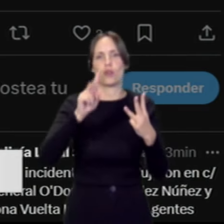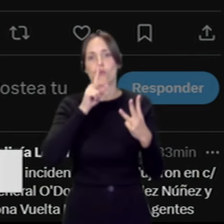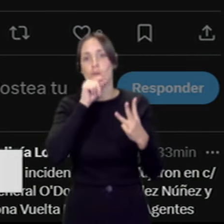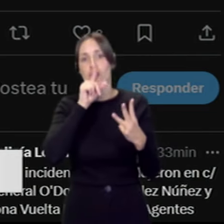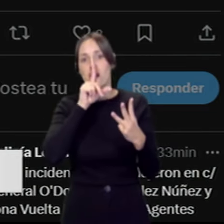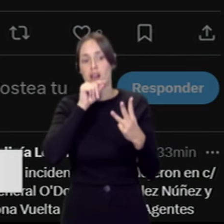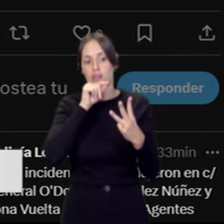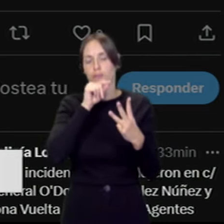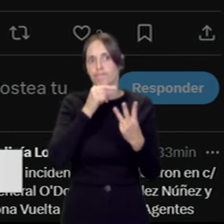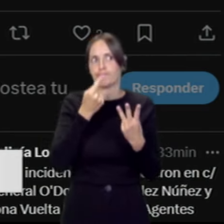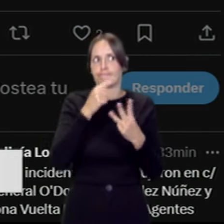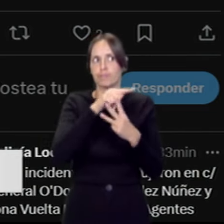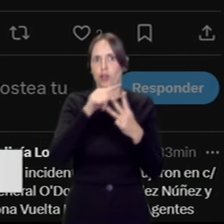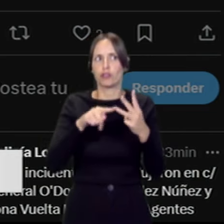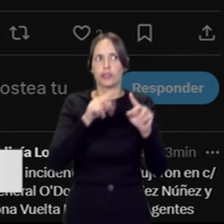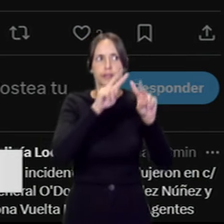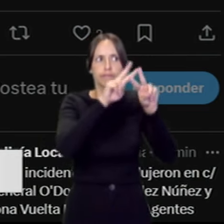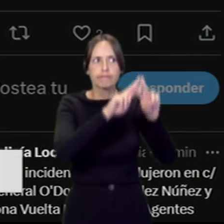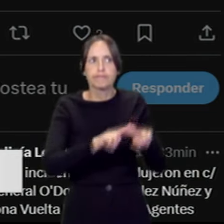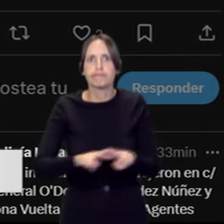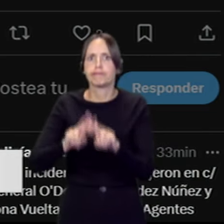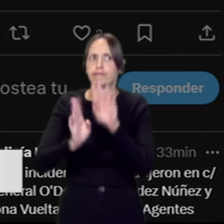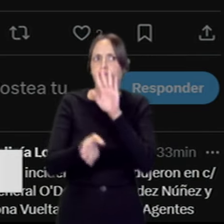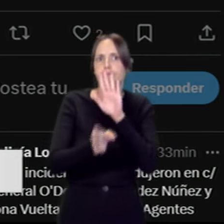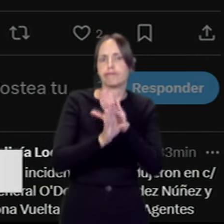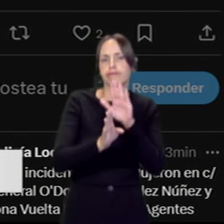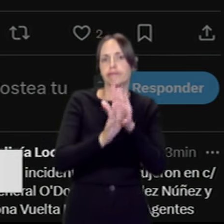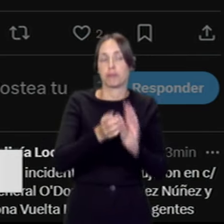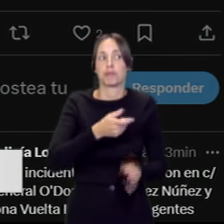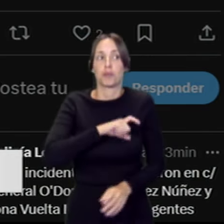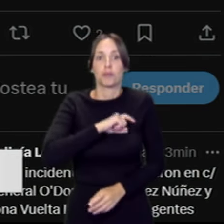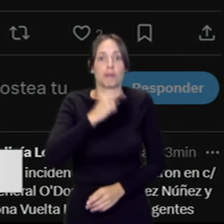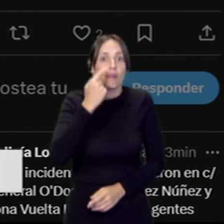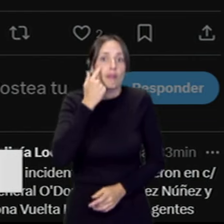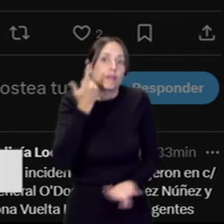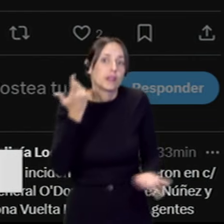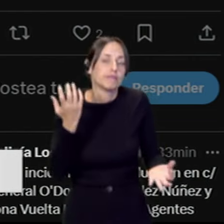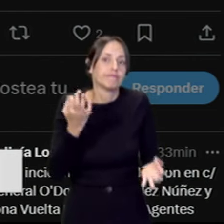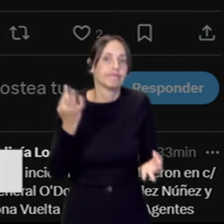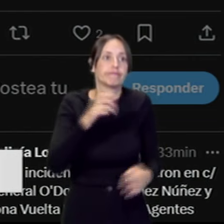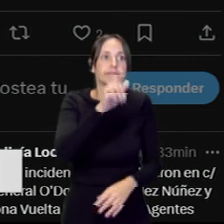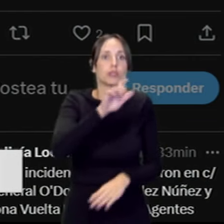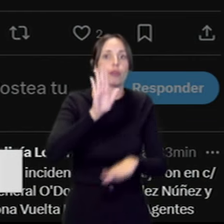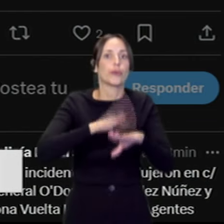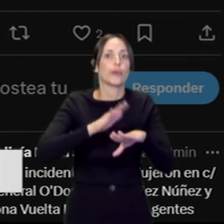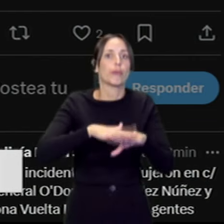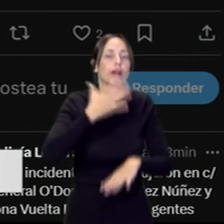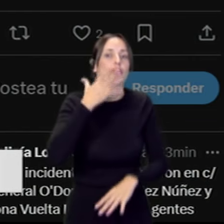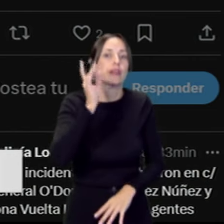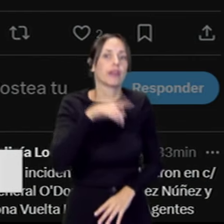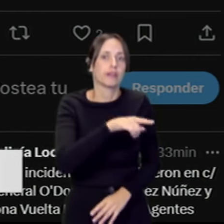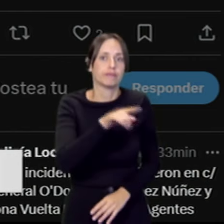por parte de los agentes a estos actos vandálicos para tratar de localizar a los autores.